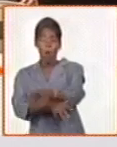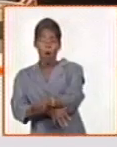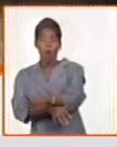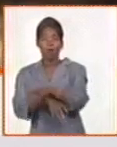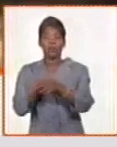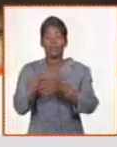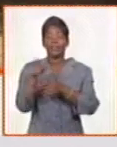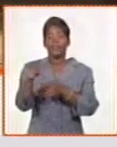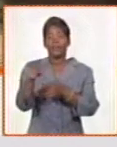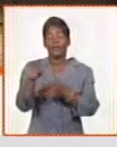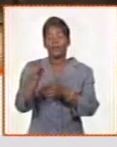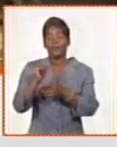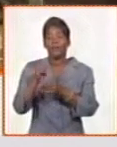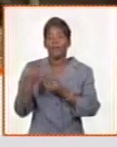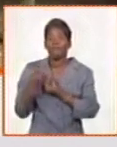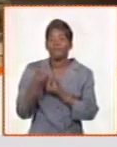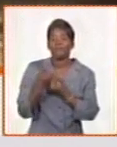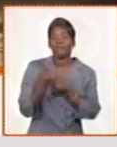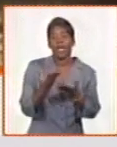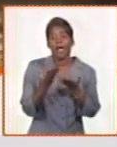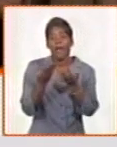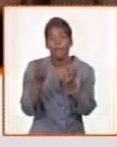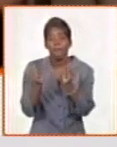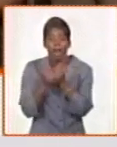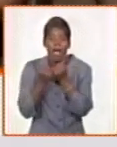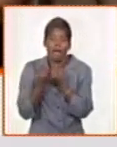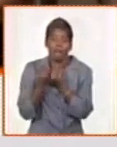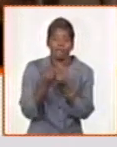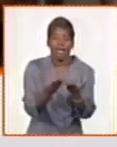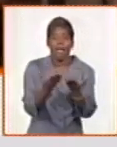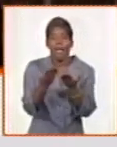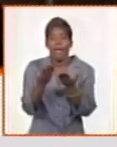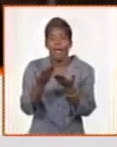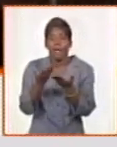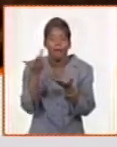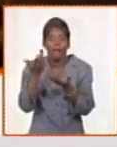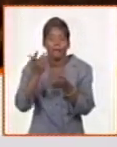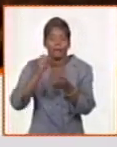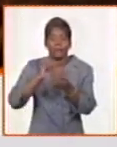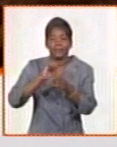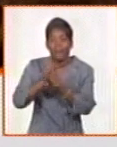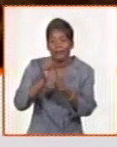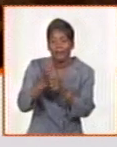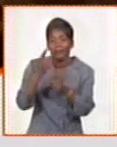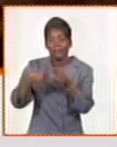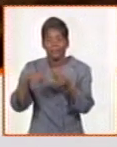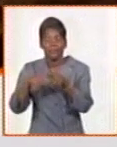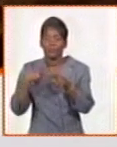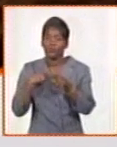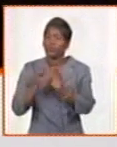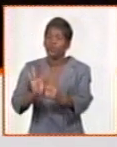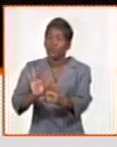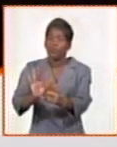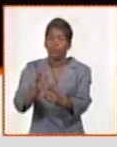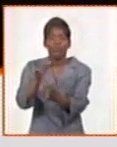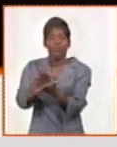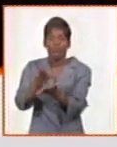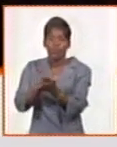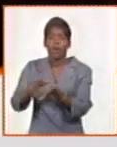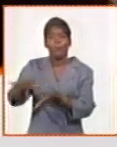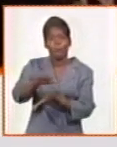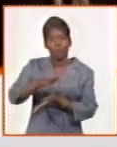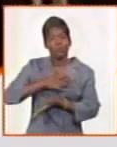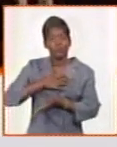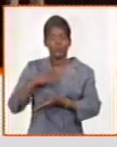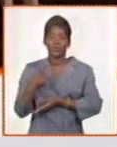en esa experiencia de conocer a gente tan humilde que no pide nada. y que se gratifica con ese impacto de